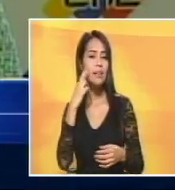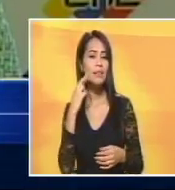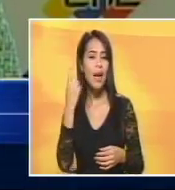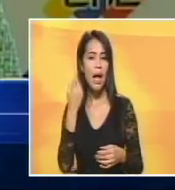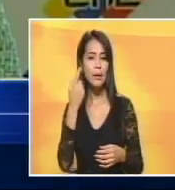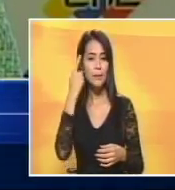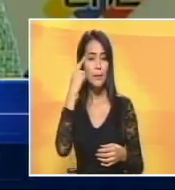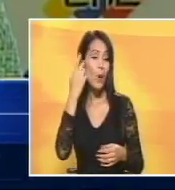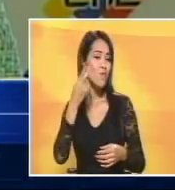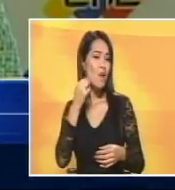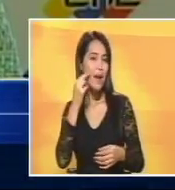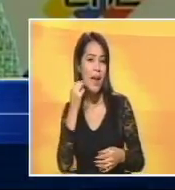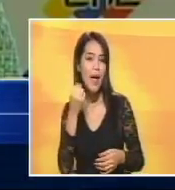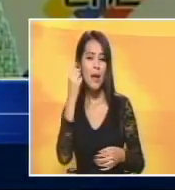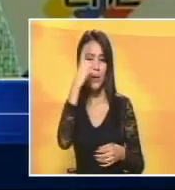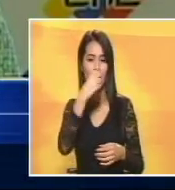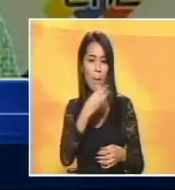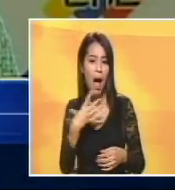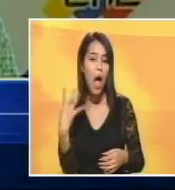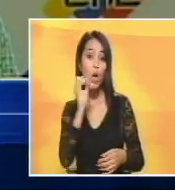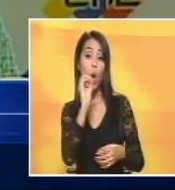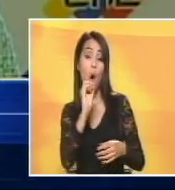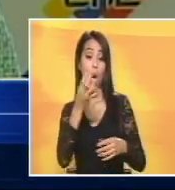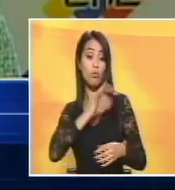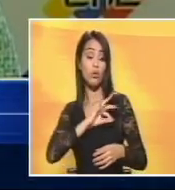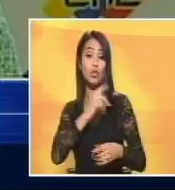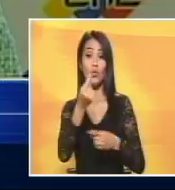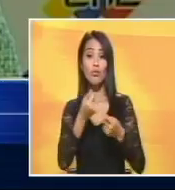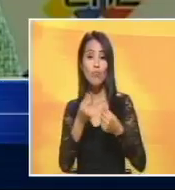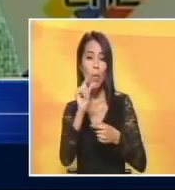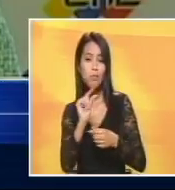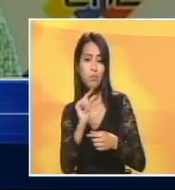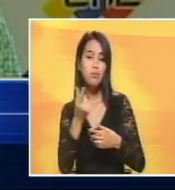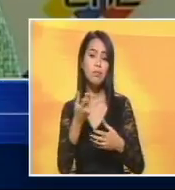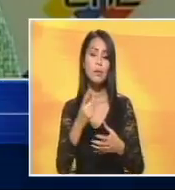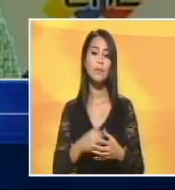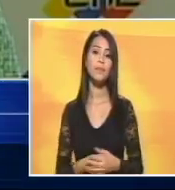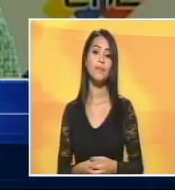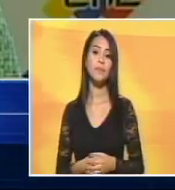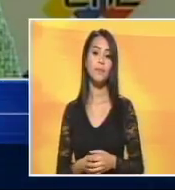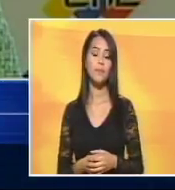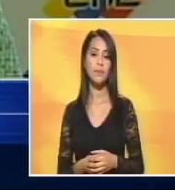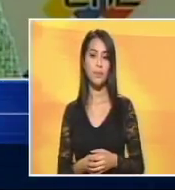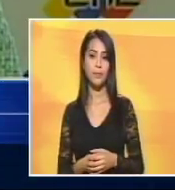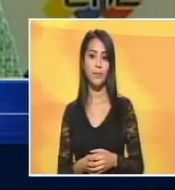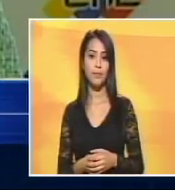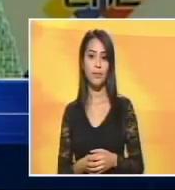condición social, quienes darán lecciones de democracia a Venezuela.